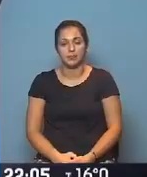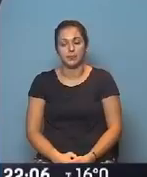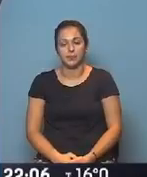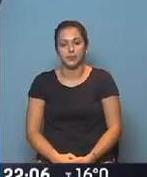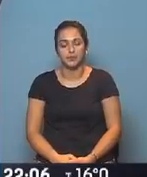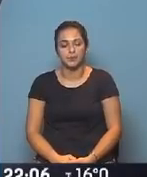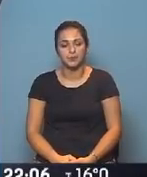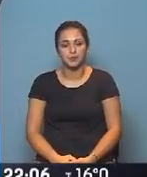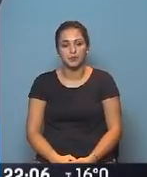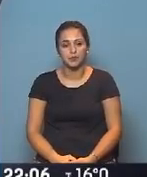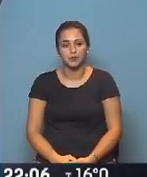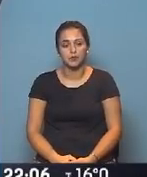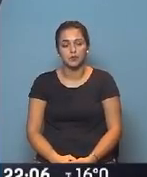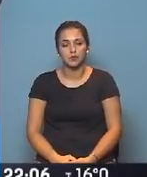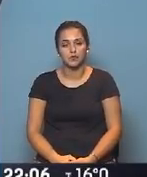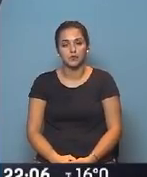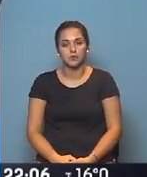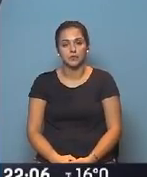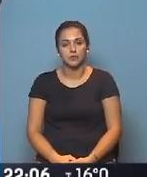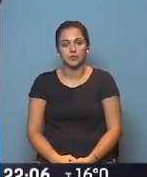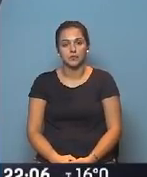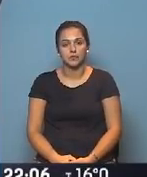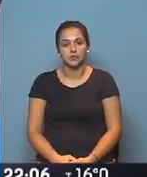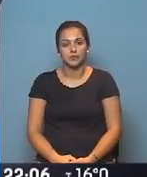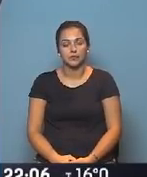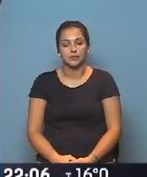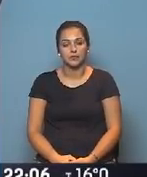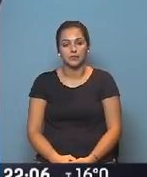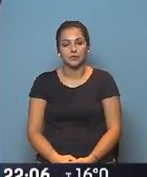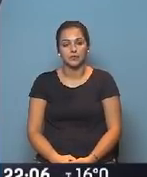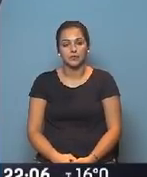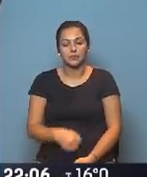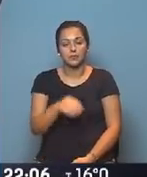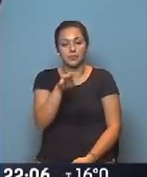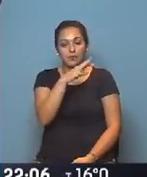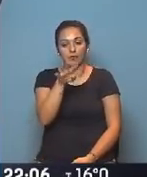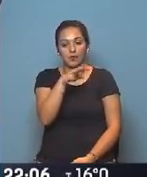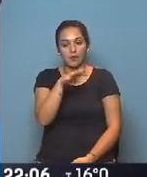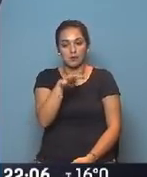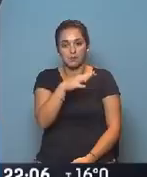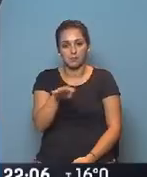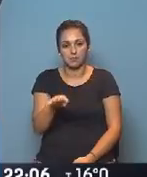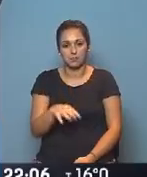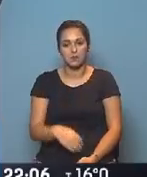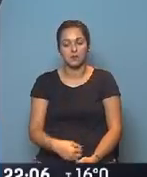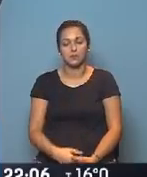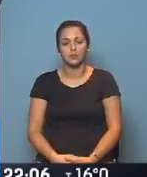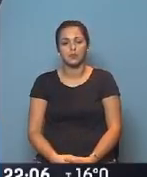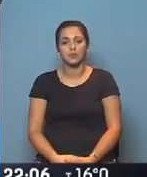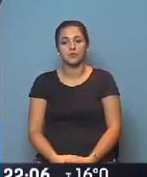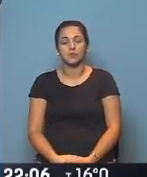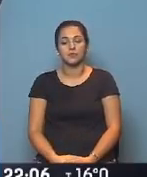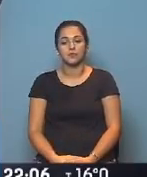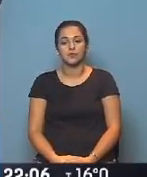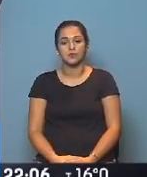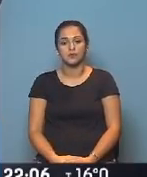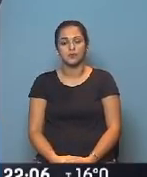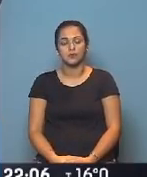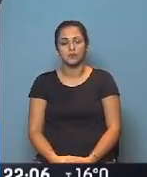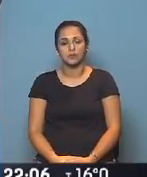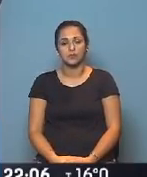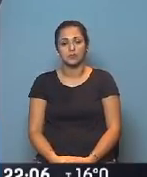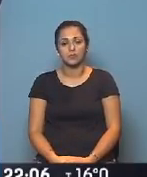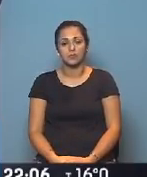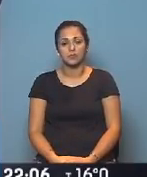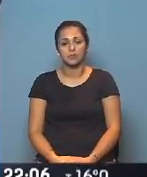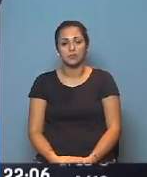Turkey and specifically President Erdogan have treated Pastor Brunson, who we know to be a very good person and a